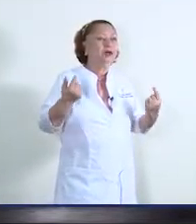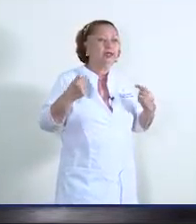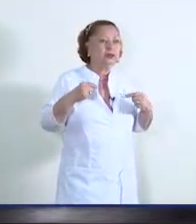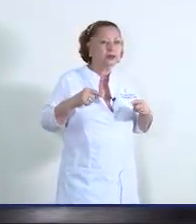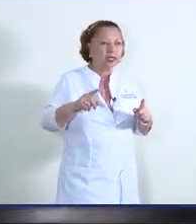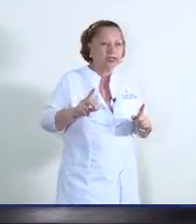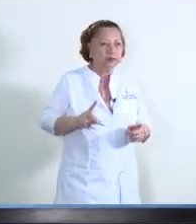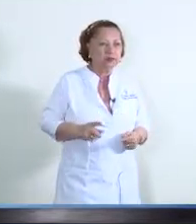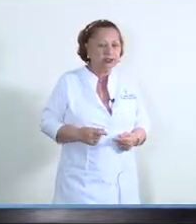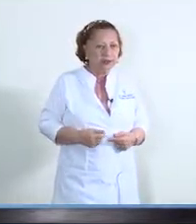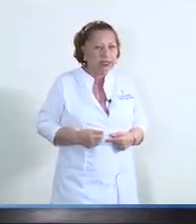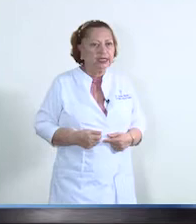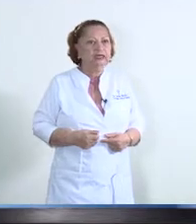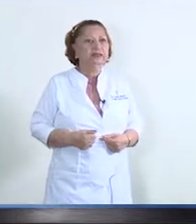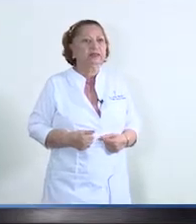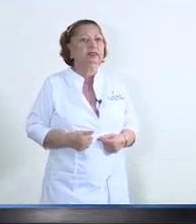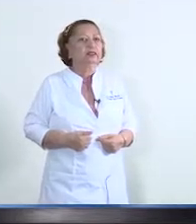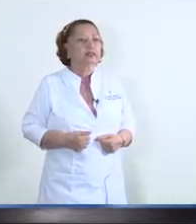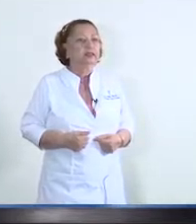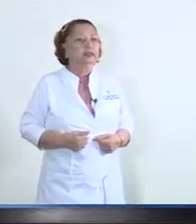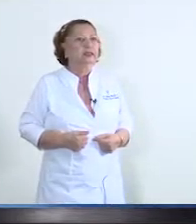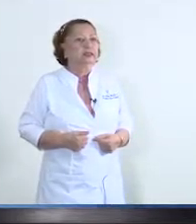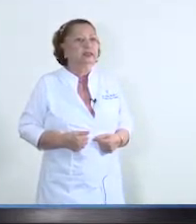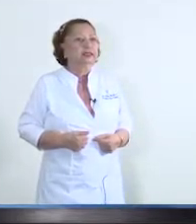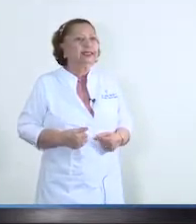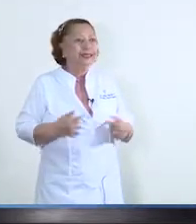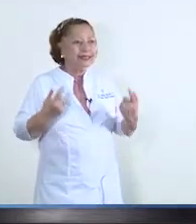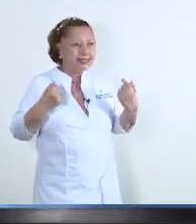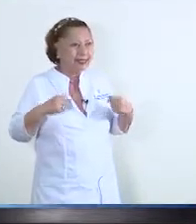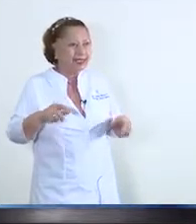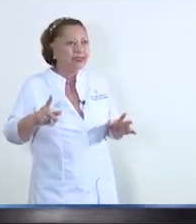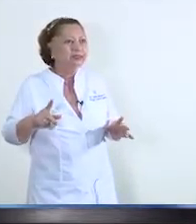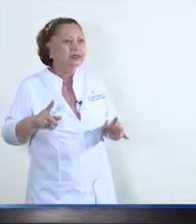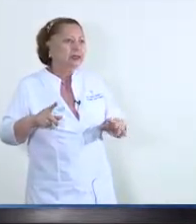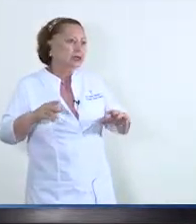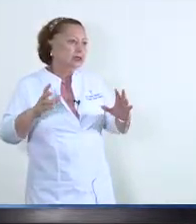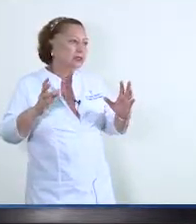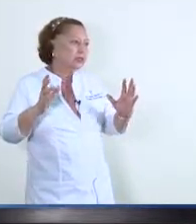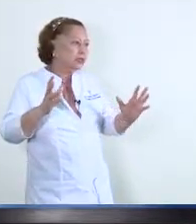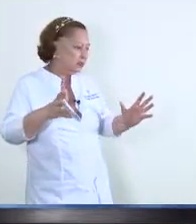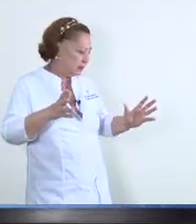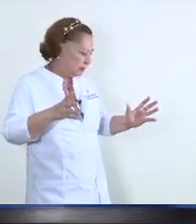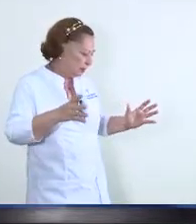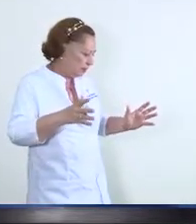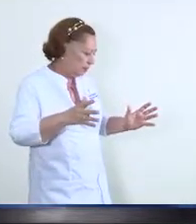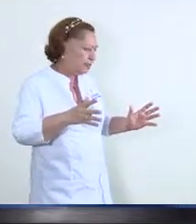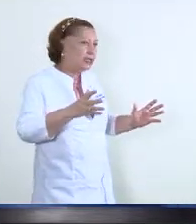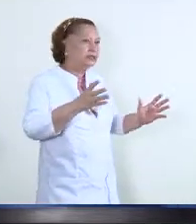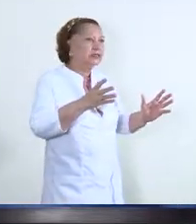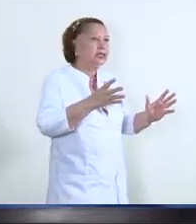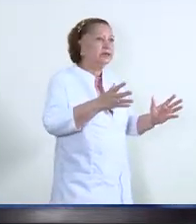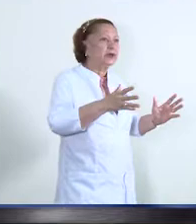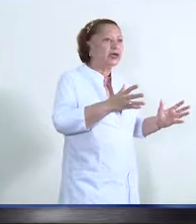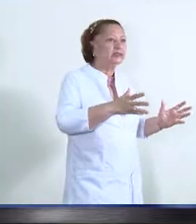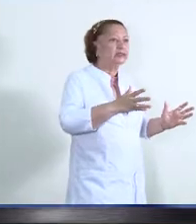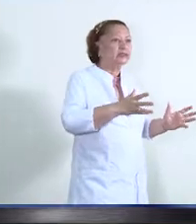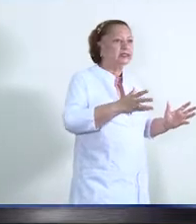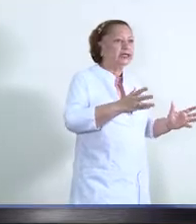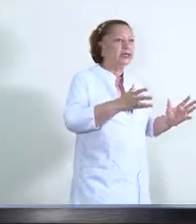Al igual que organismos civiles que llegan y quieren